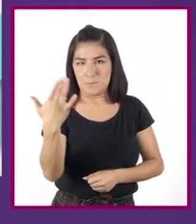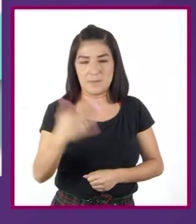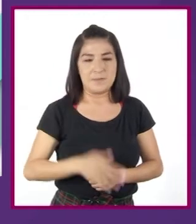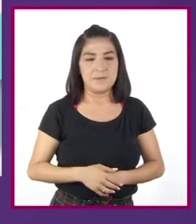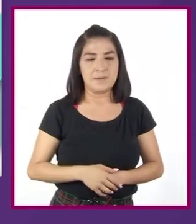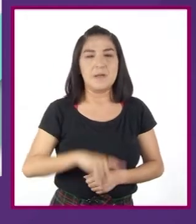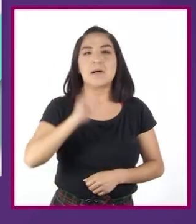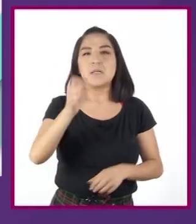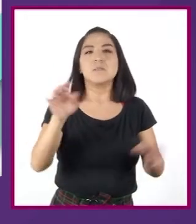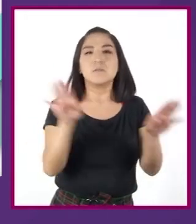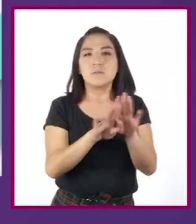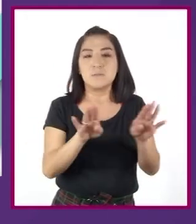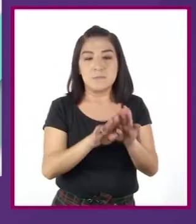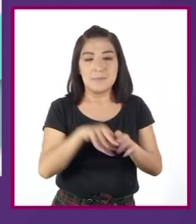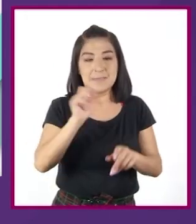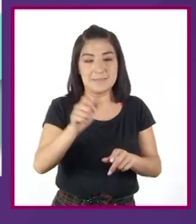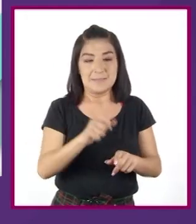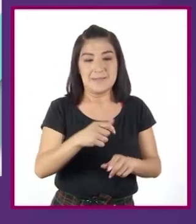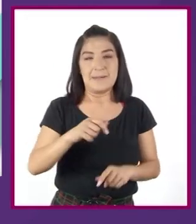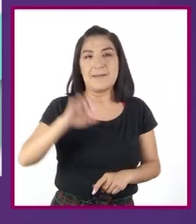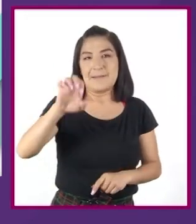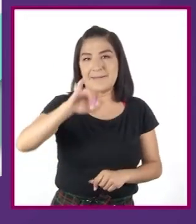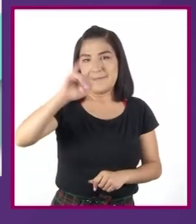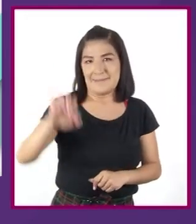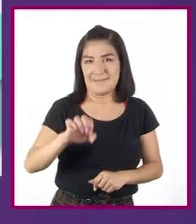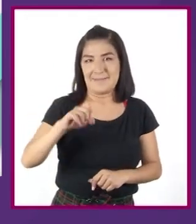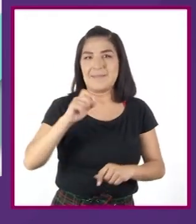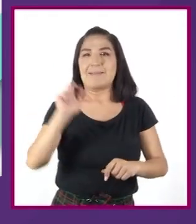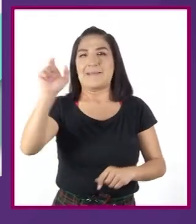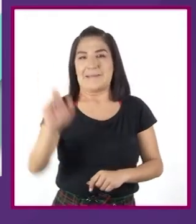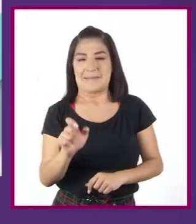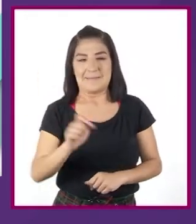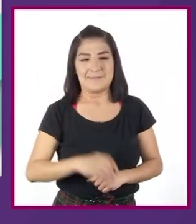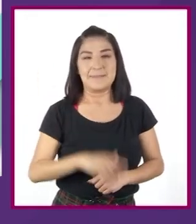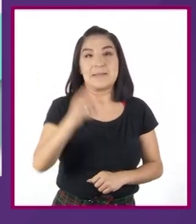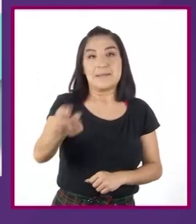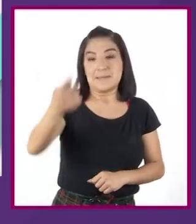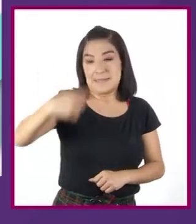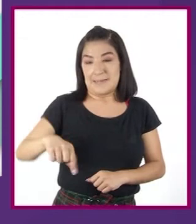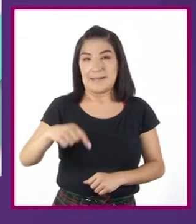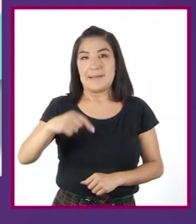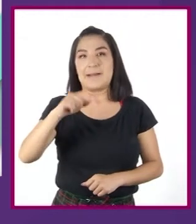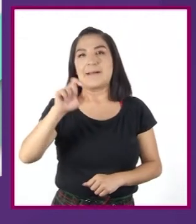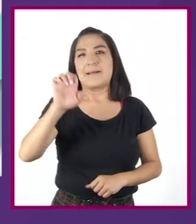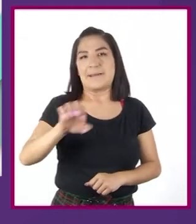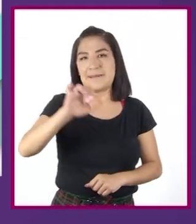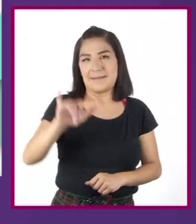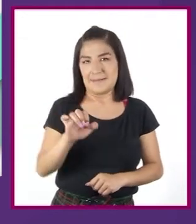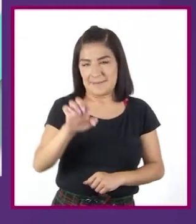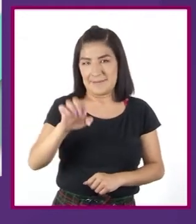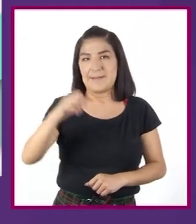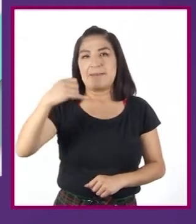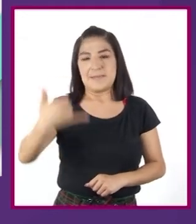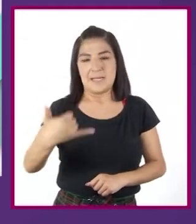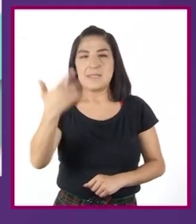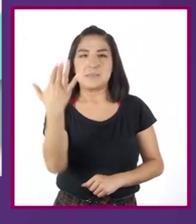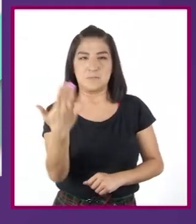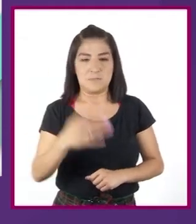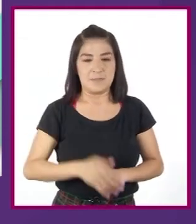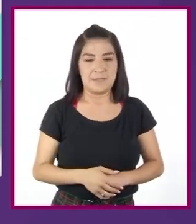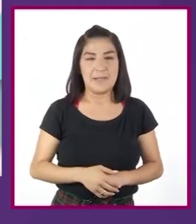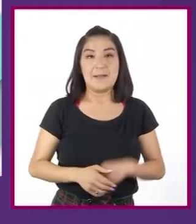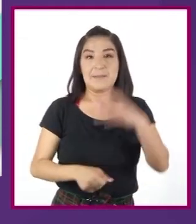nos desplazaremos en el eje X una unidad y para el eje Y 50. Tercer punto